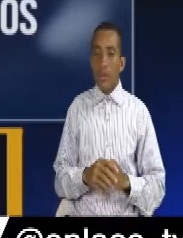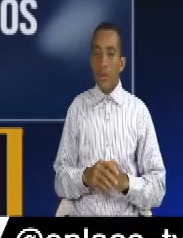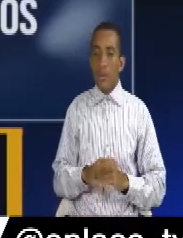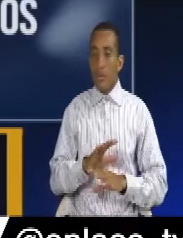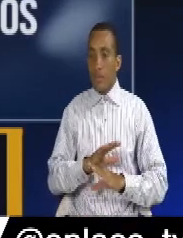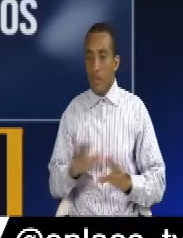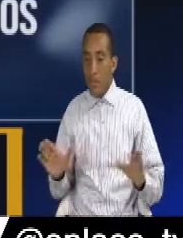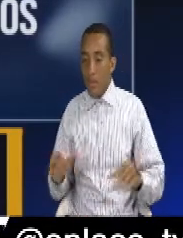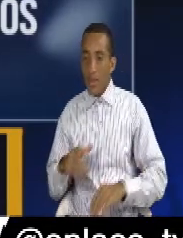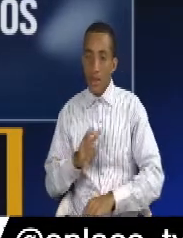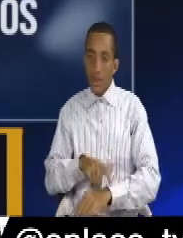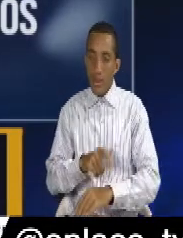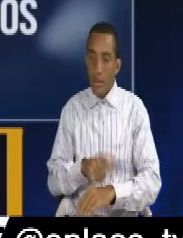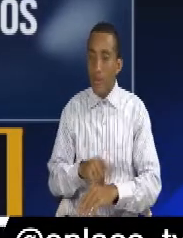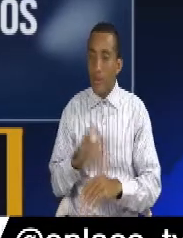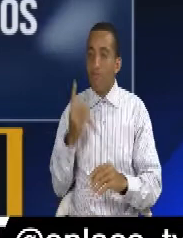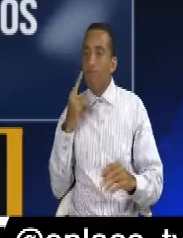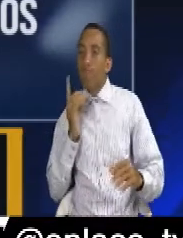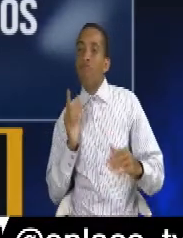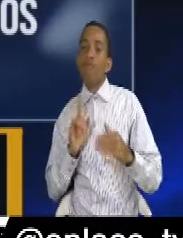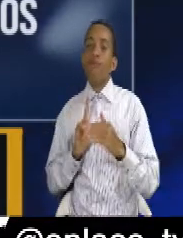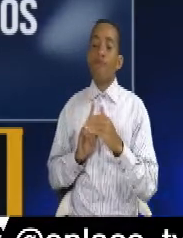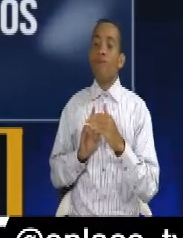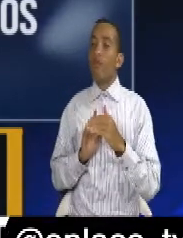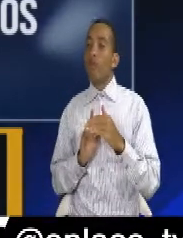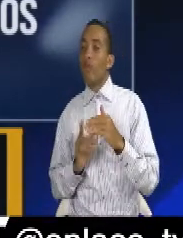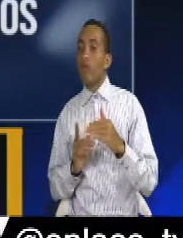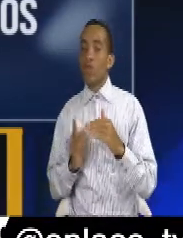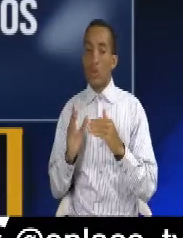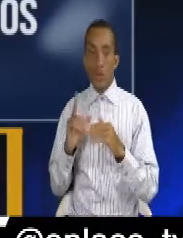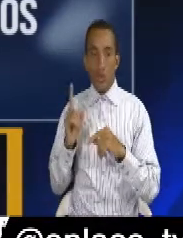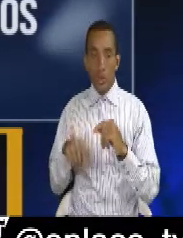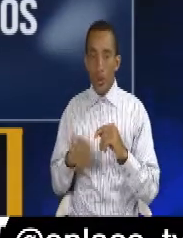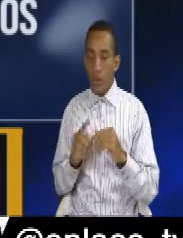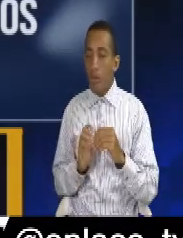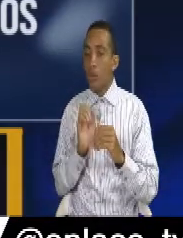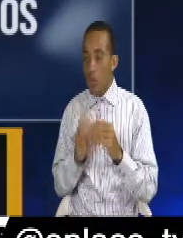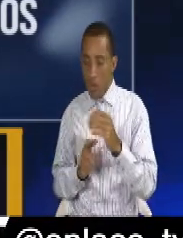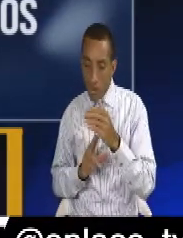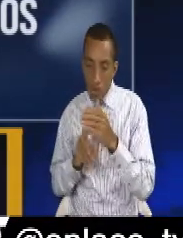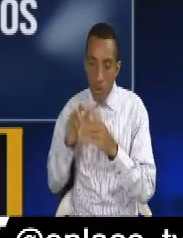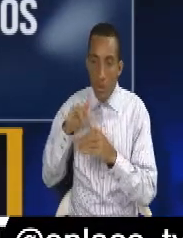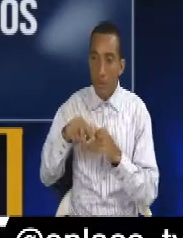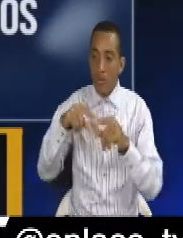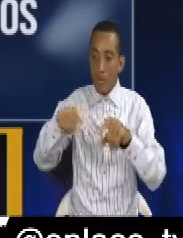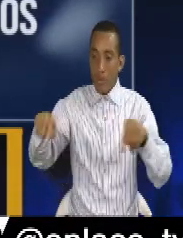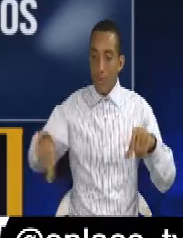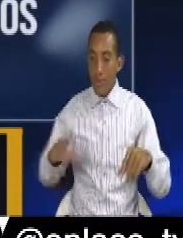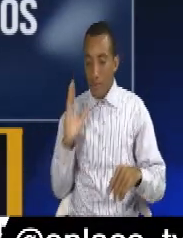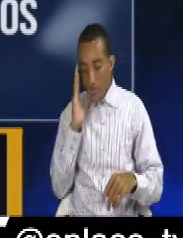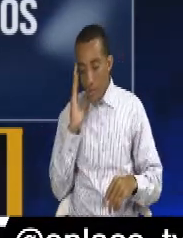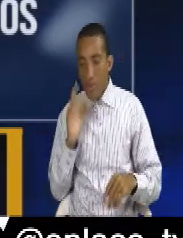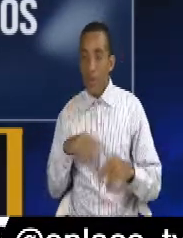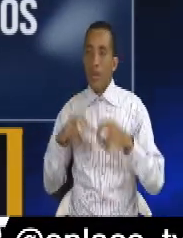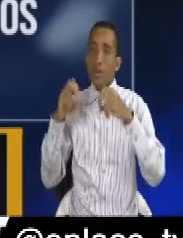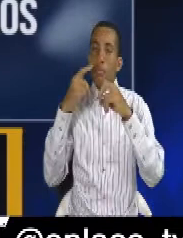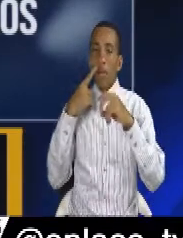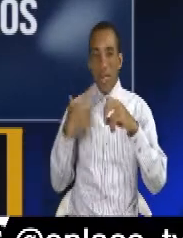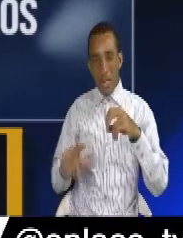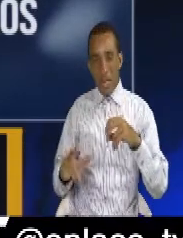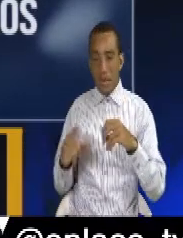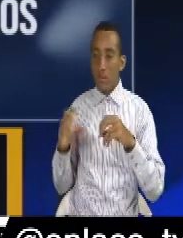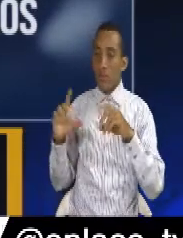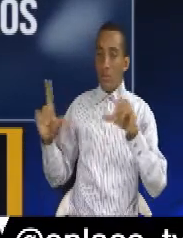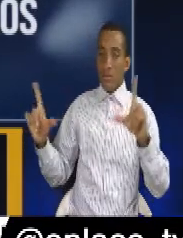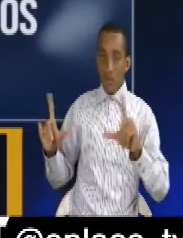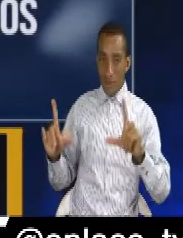más tiempo porque no encontraba poco hasta que pudimos ingresar a una de las habitaciones y era al parecer un cortocircuito en un televisor, el cual se